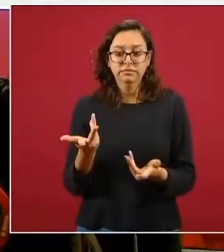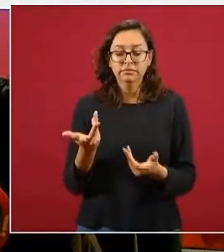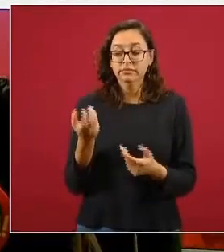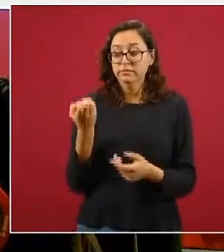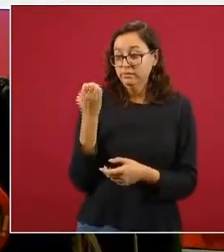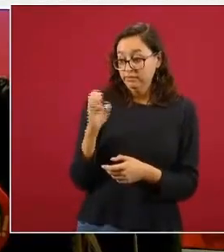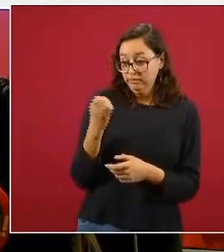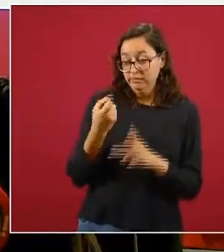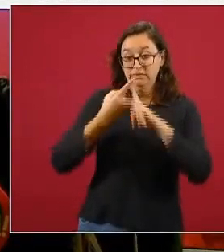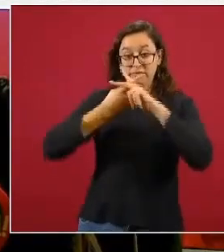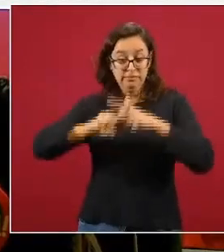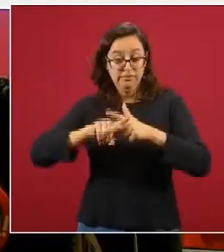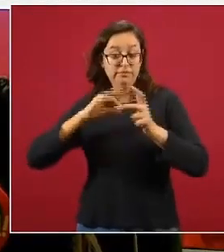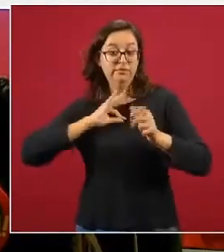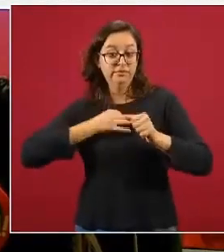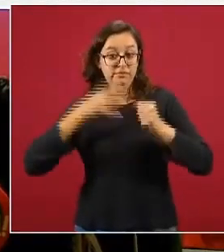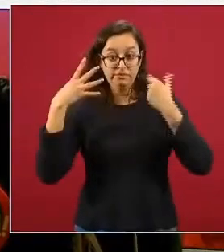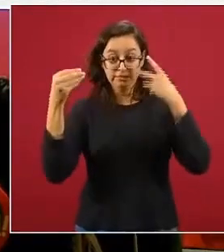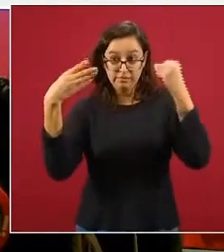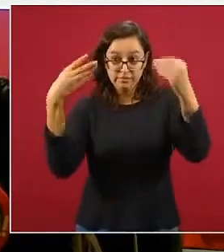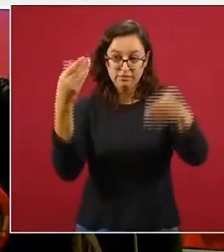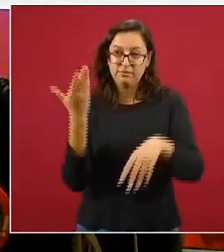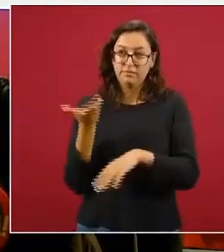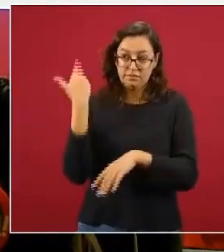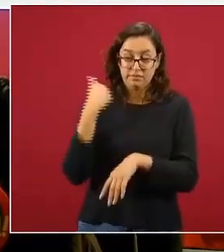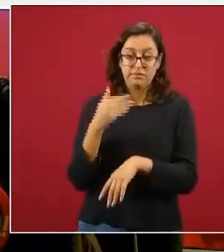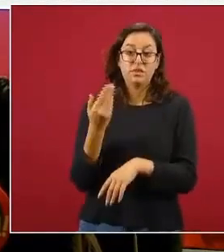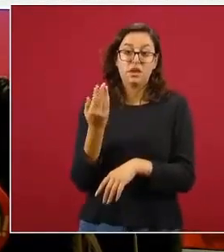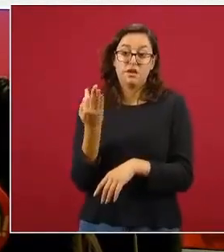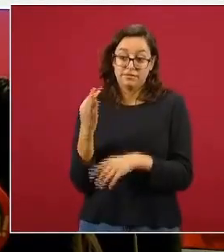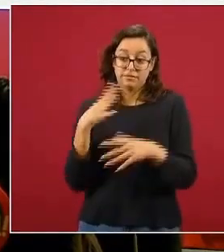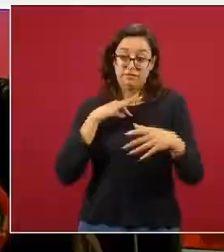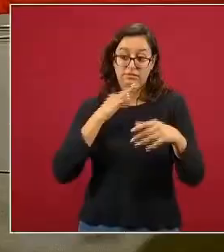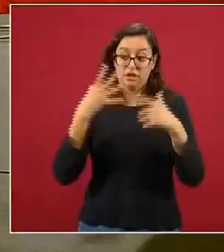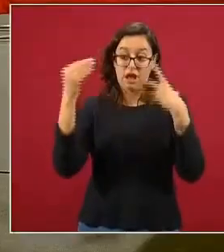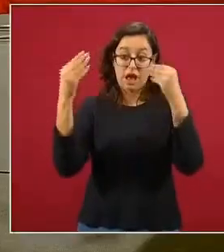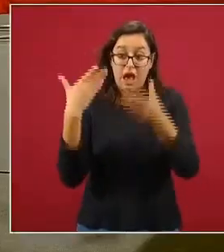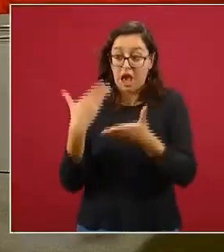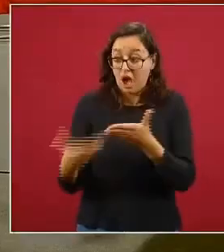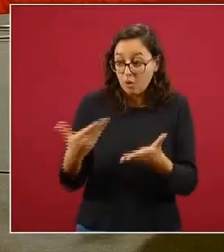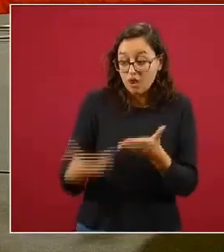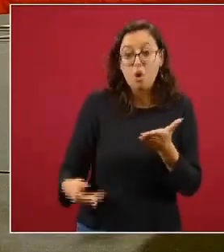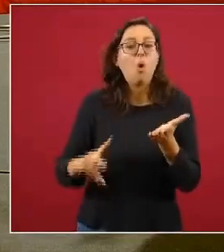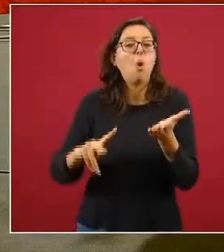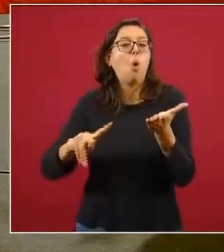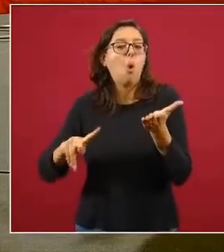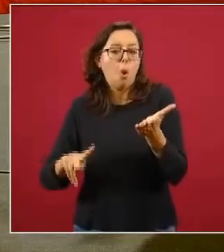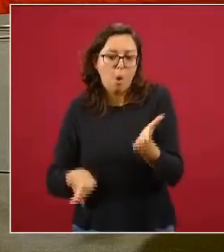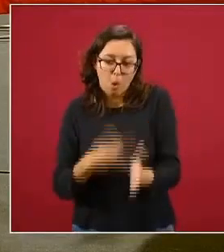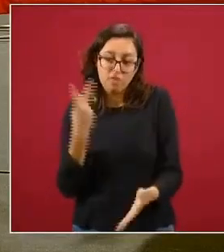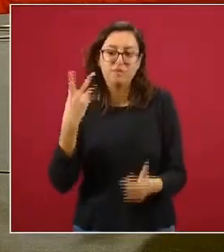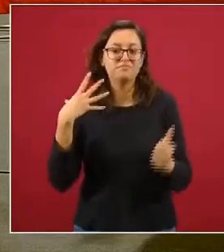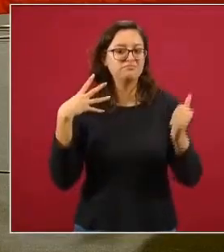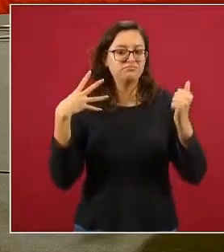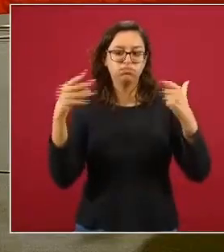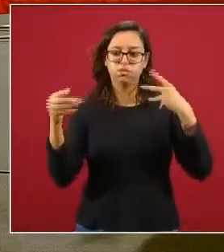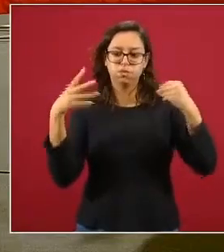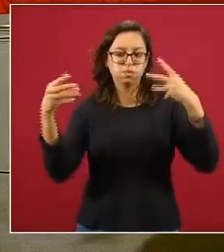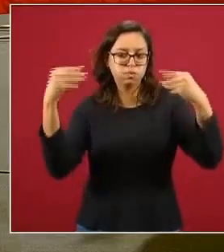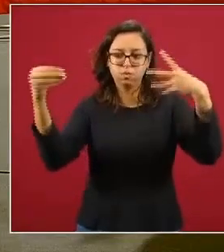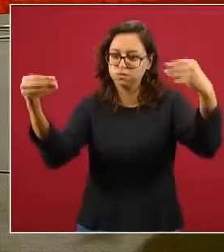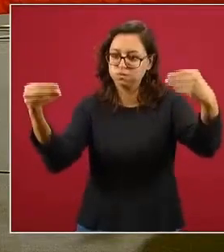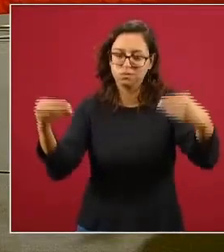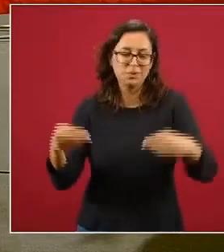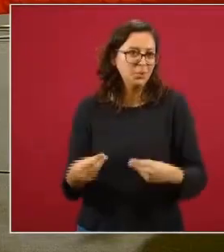mes de enero o la primera de febrero, hoy hay rebrotes muy importantes, en